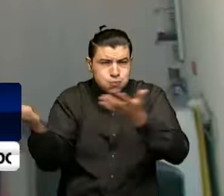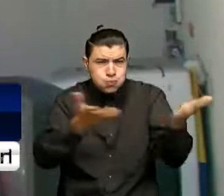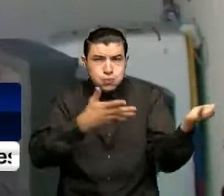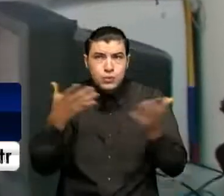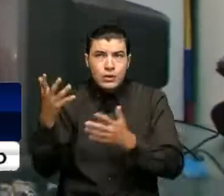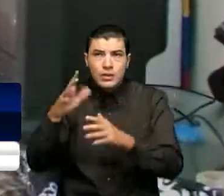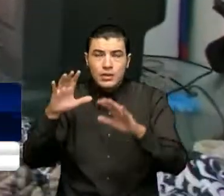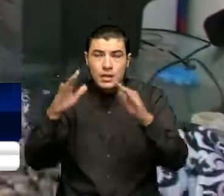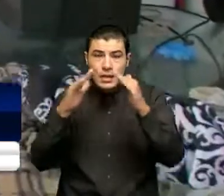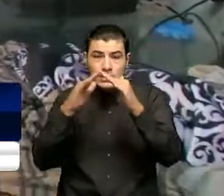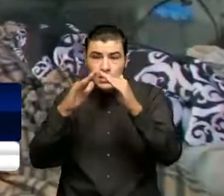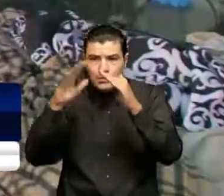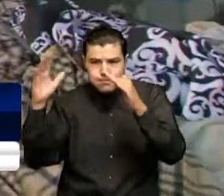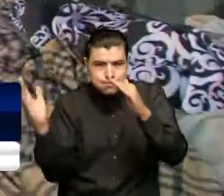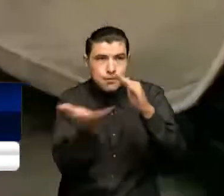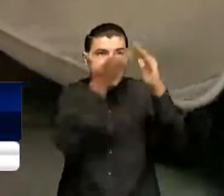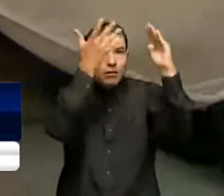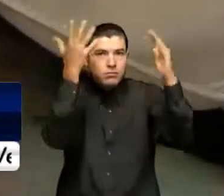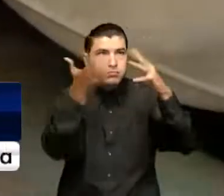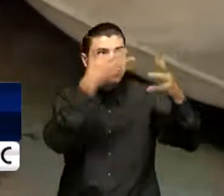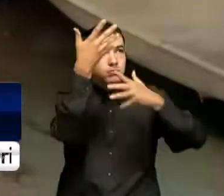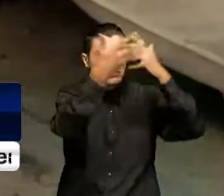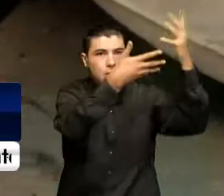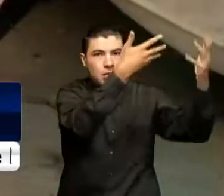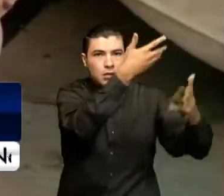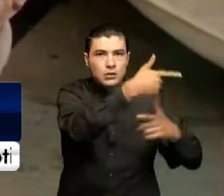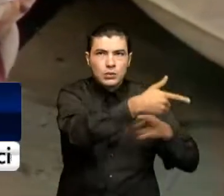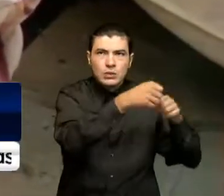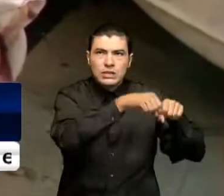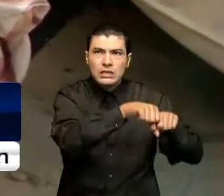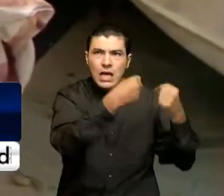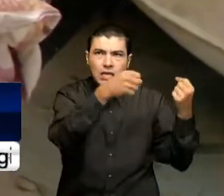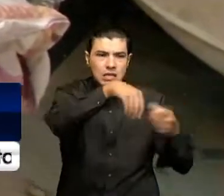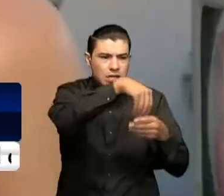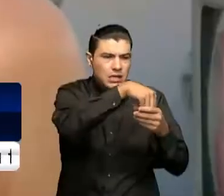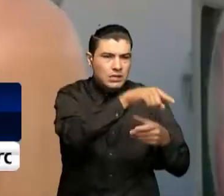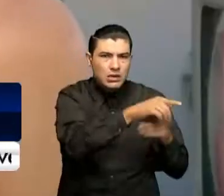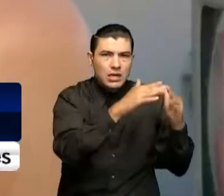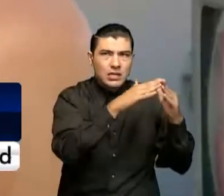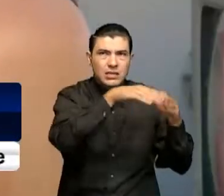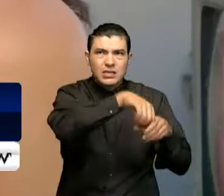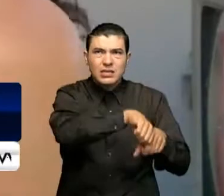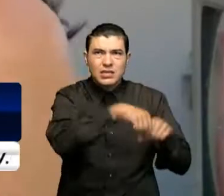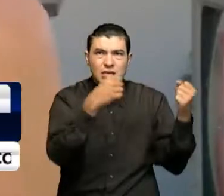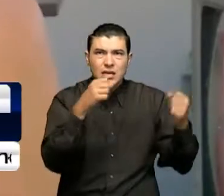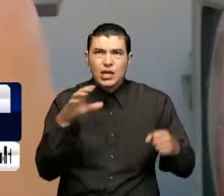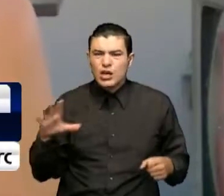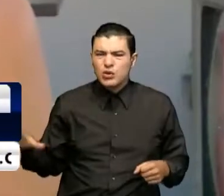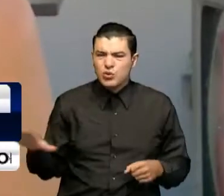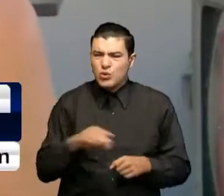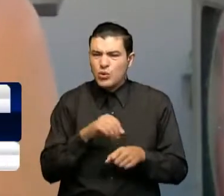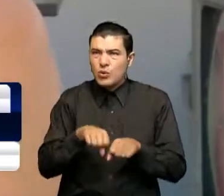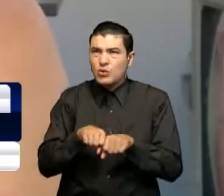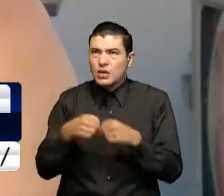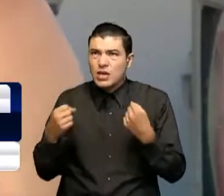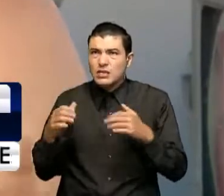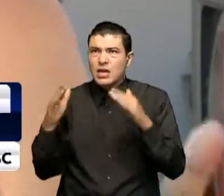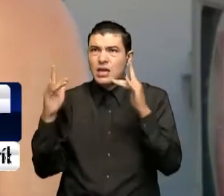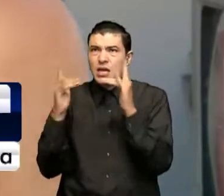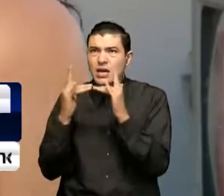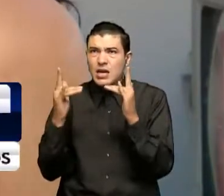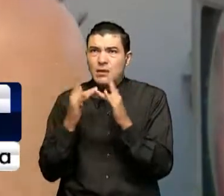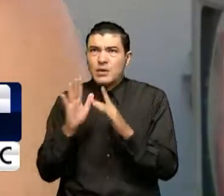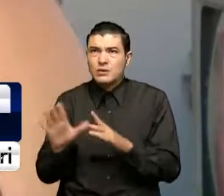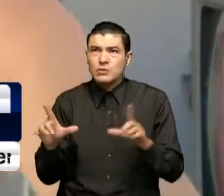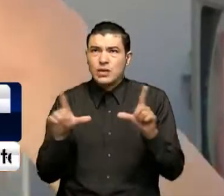arrancaron el techo de la casa destruyendo todo en su interior se llevó todo se nos dañó todos tenemos las camas del